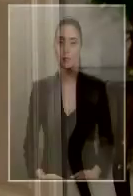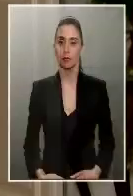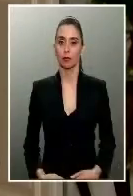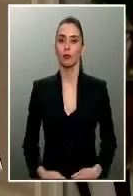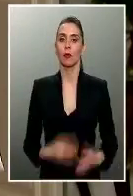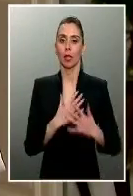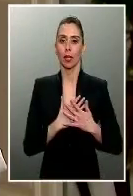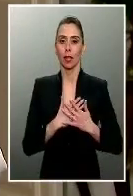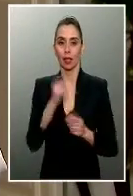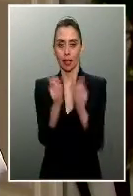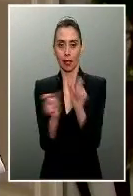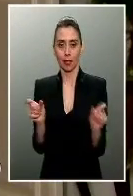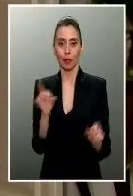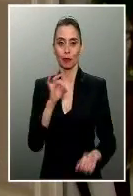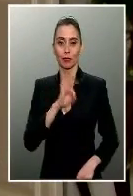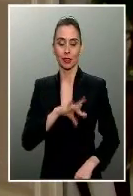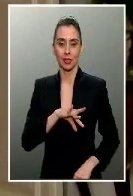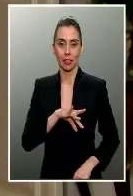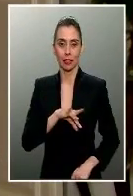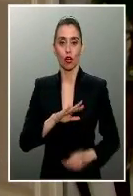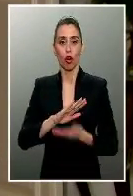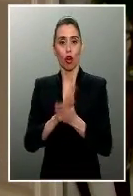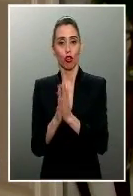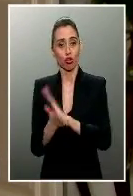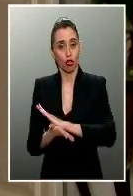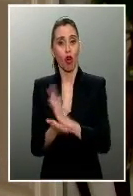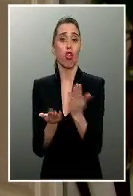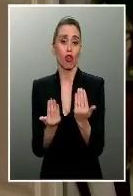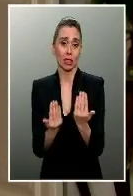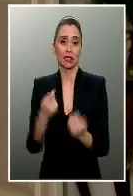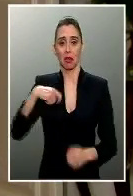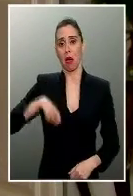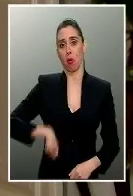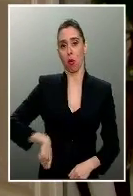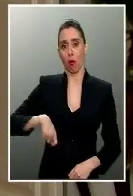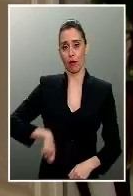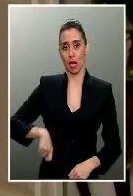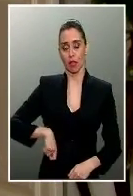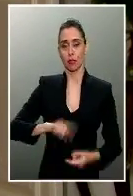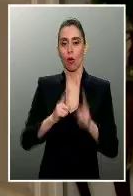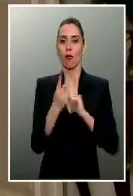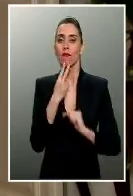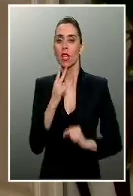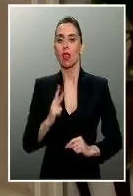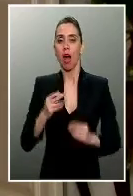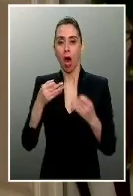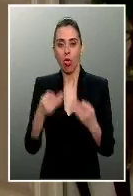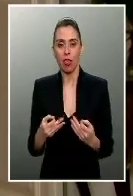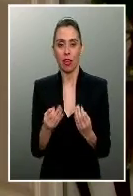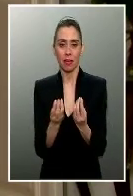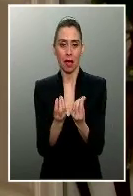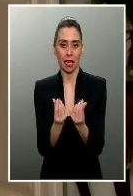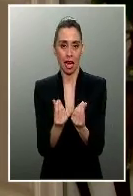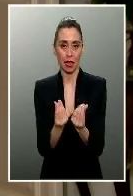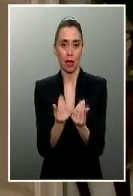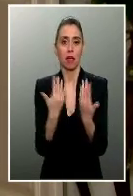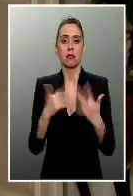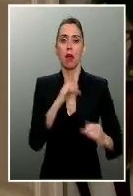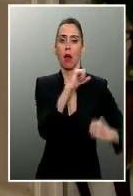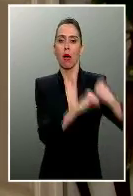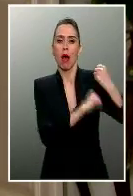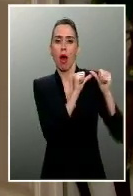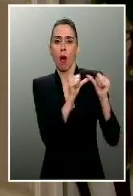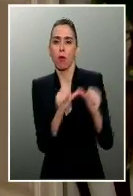queridos compatriotas todos necesitamos de una jubilación para tener una vida digna y de calidad después de años de